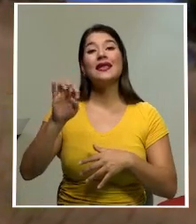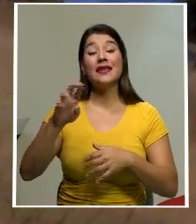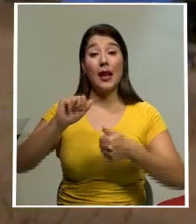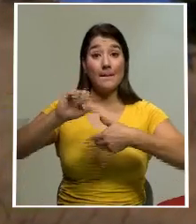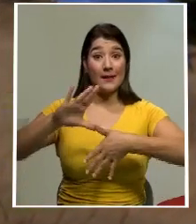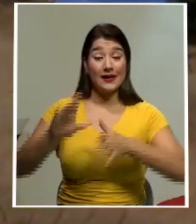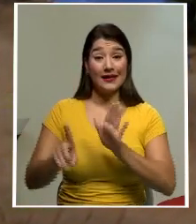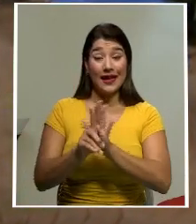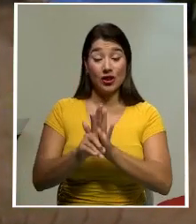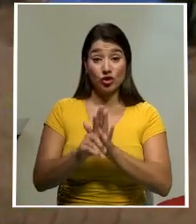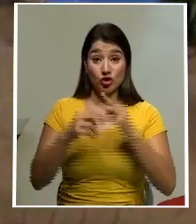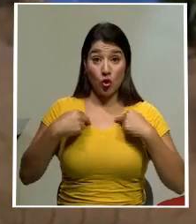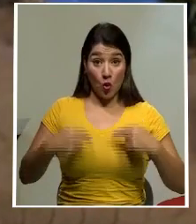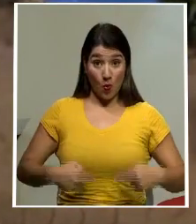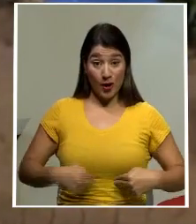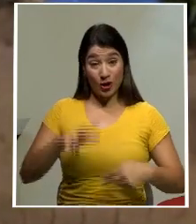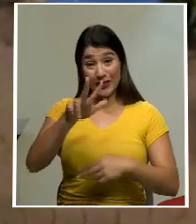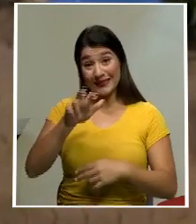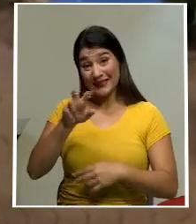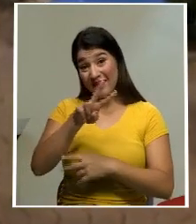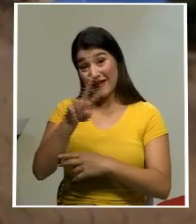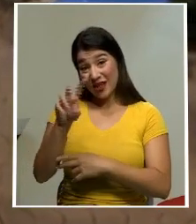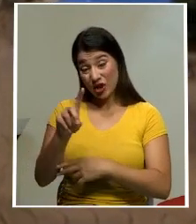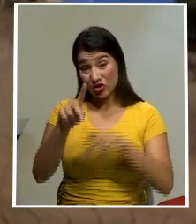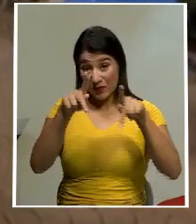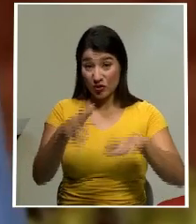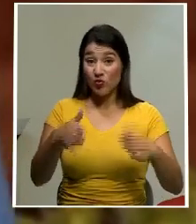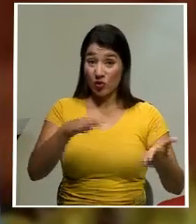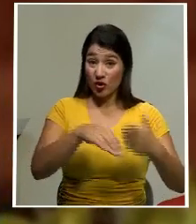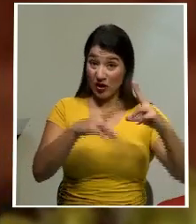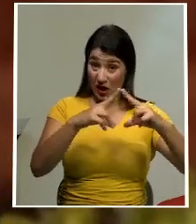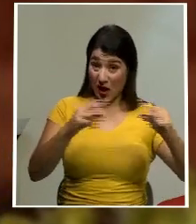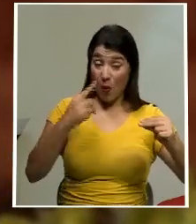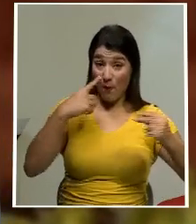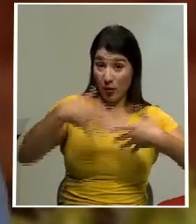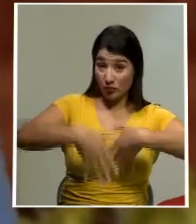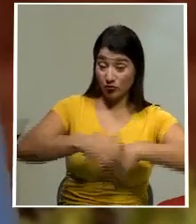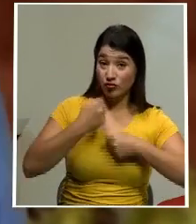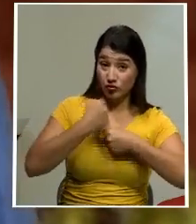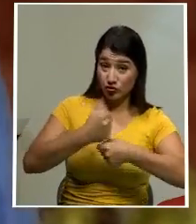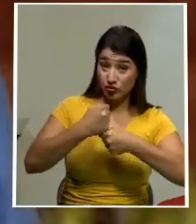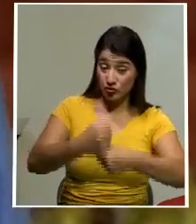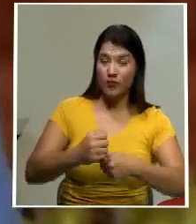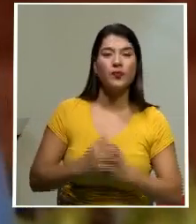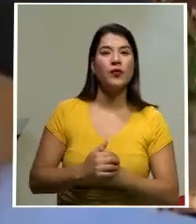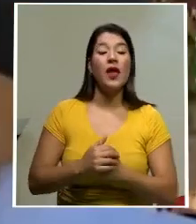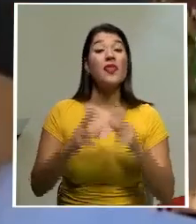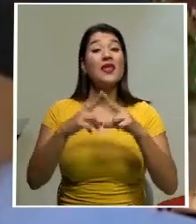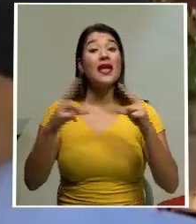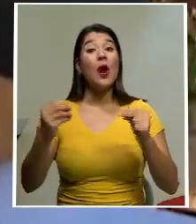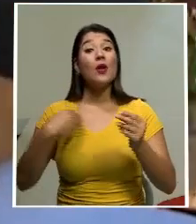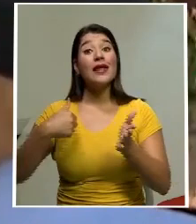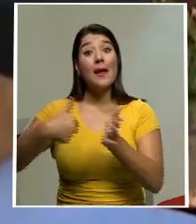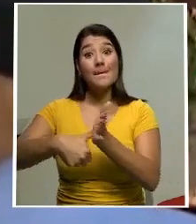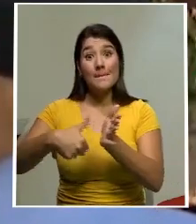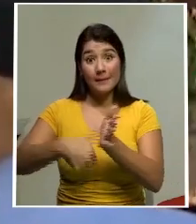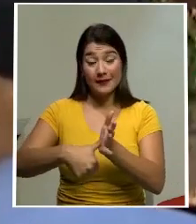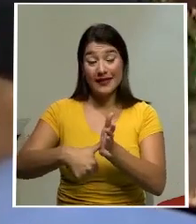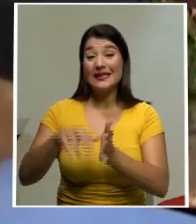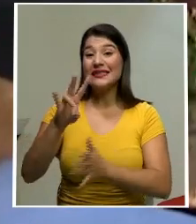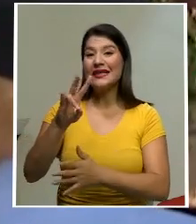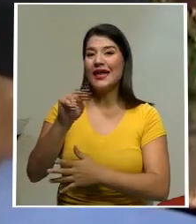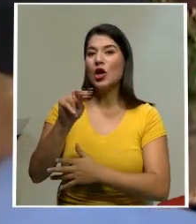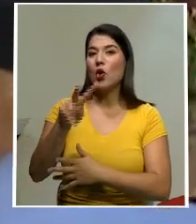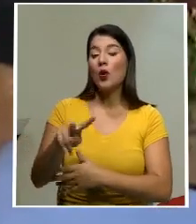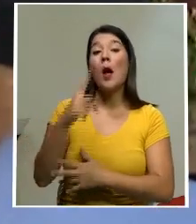Humanos, 328 personas murieron en las manifestaciones. Nicaragua celebra elecciones generales el 7 de noviembre para